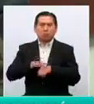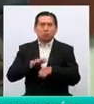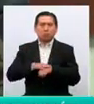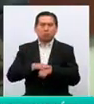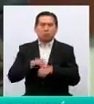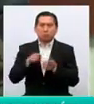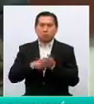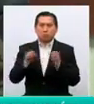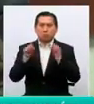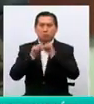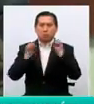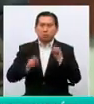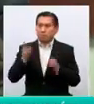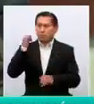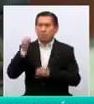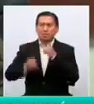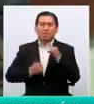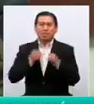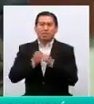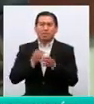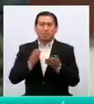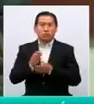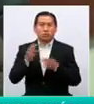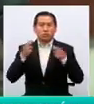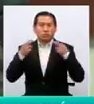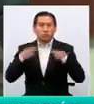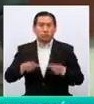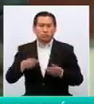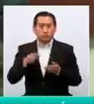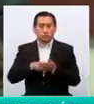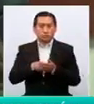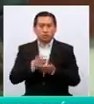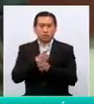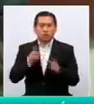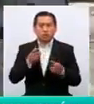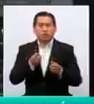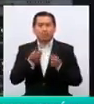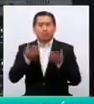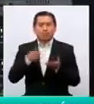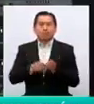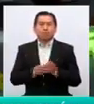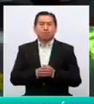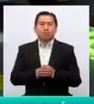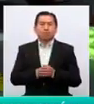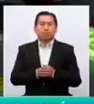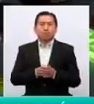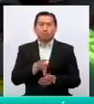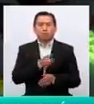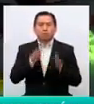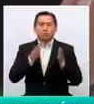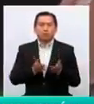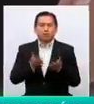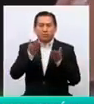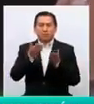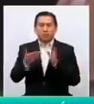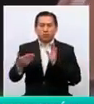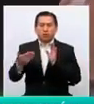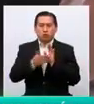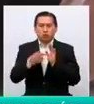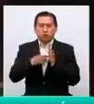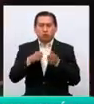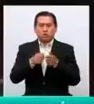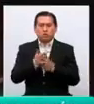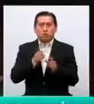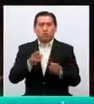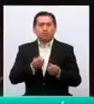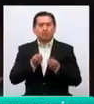del Sistema Interamericano de Derechos Humanos sobre la libertad de expresión. Las acciones del diputado Gutiérrez atenta contra la